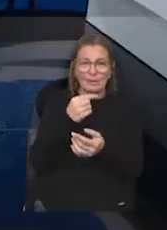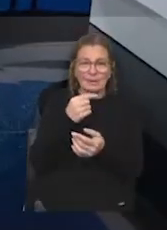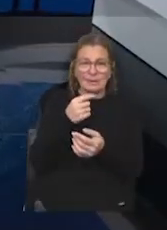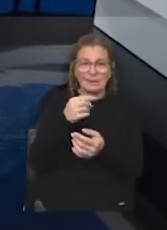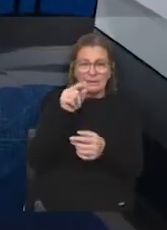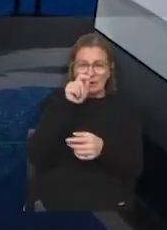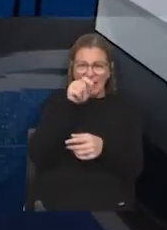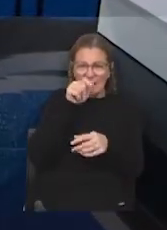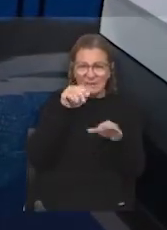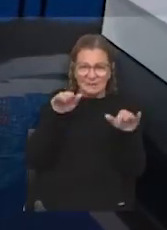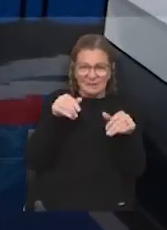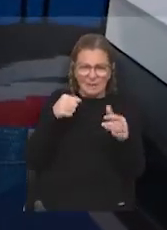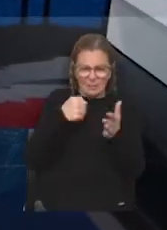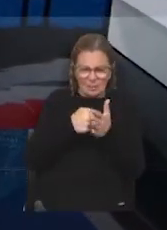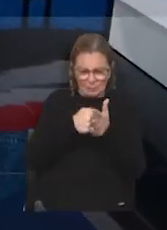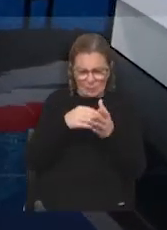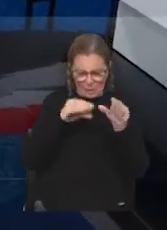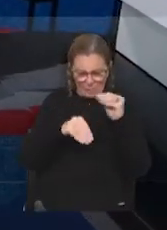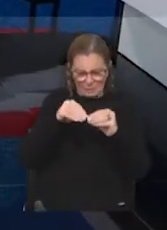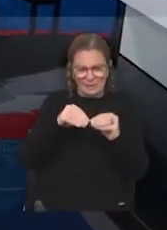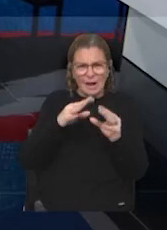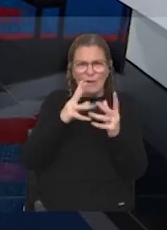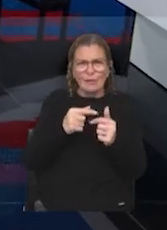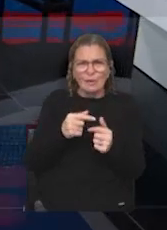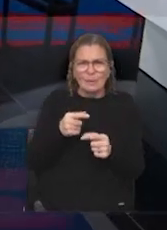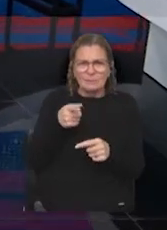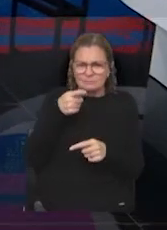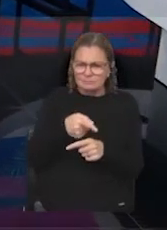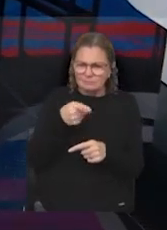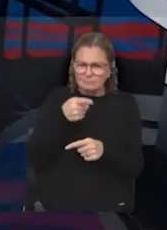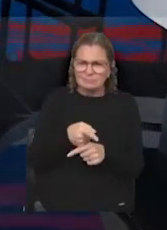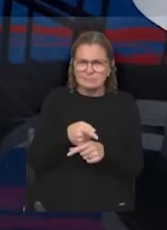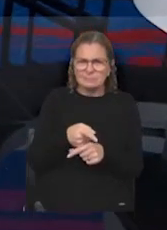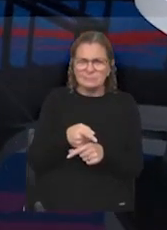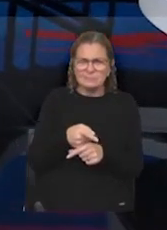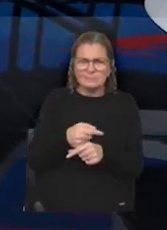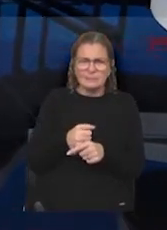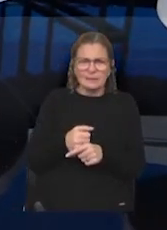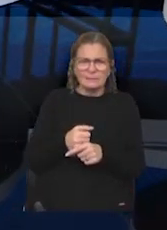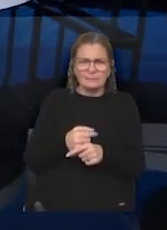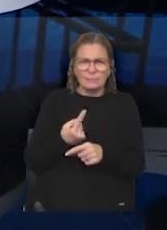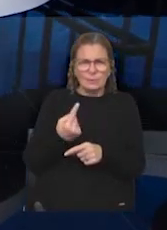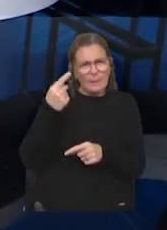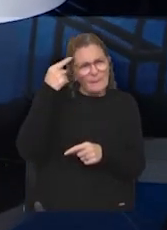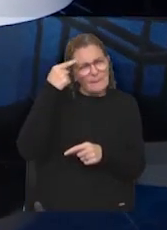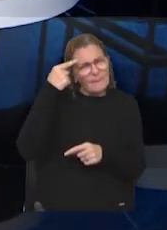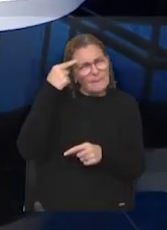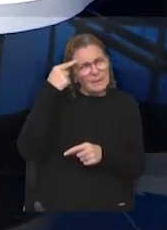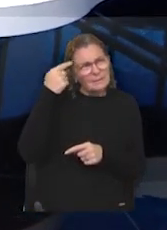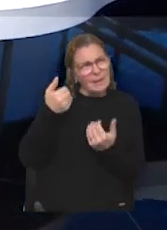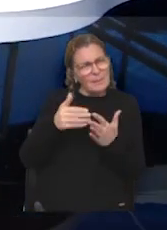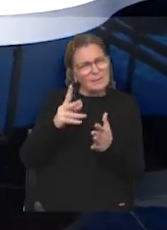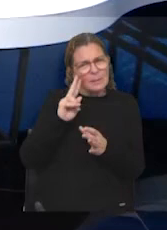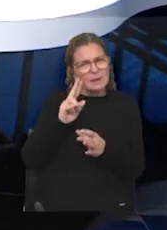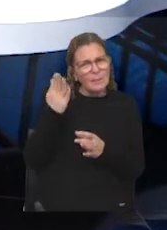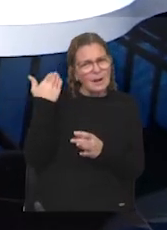gallinas machucadas en la forma en la que se trataba y se nos trataba este eh uno empieza a mirar para atrás y decir bueno